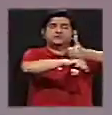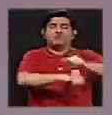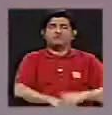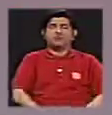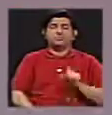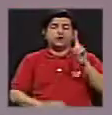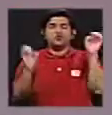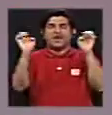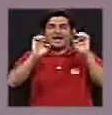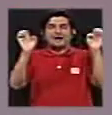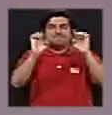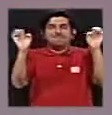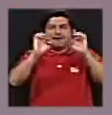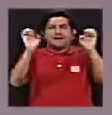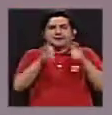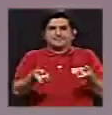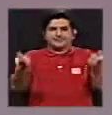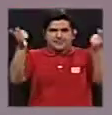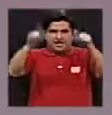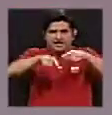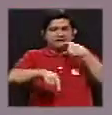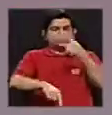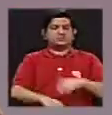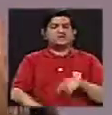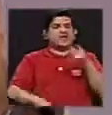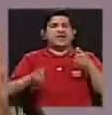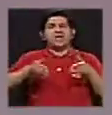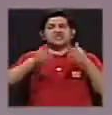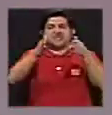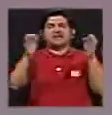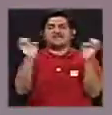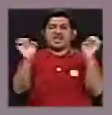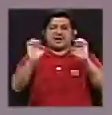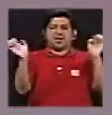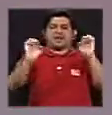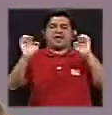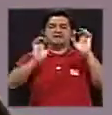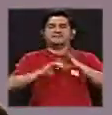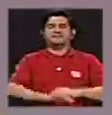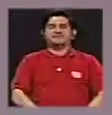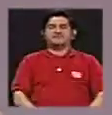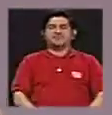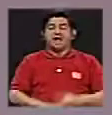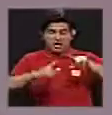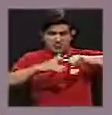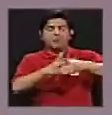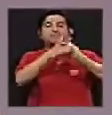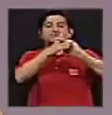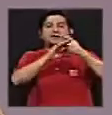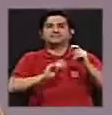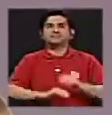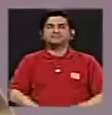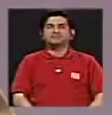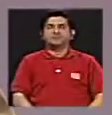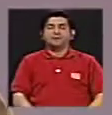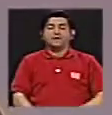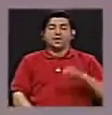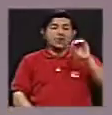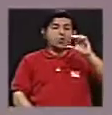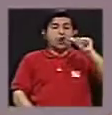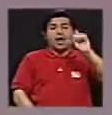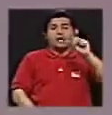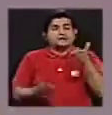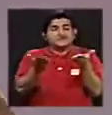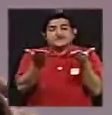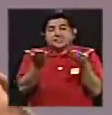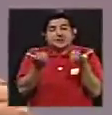una emergencia, en el caso de decir, bueno, esta carretera es una emergencia y la empezamos, y que OAS haga lo que